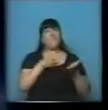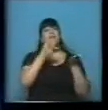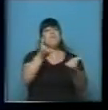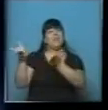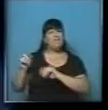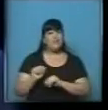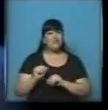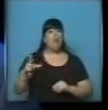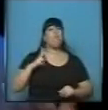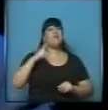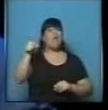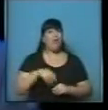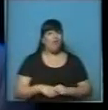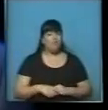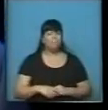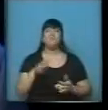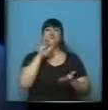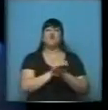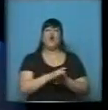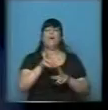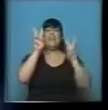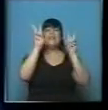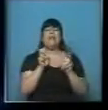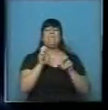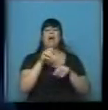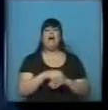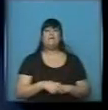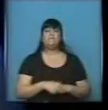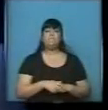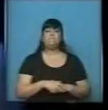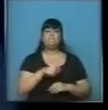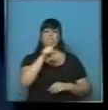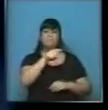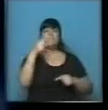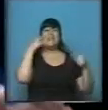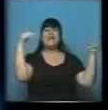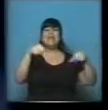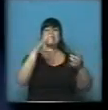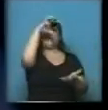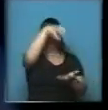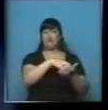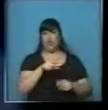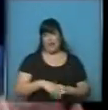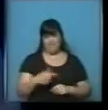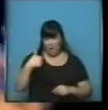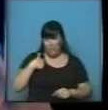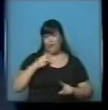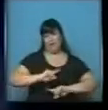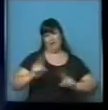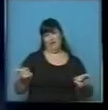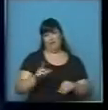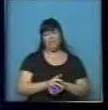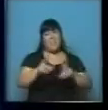de la especulación y con respecto a la cuestión institucional. Conmigo no, Mauricio. He hecho un culto del respeto